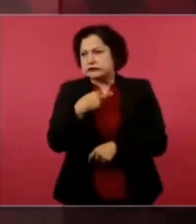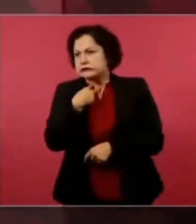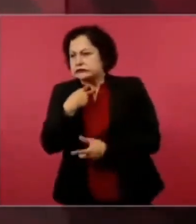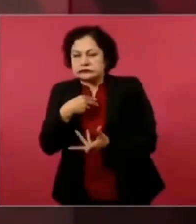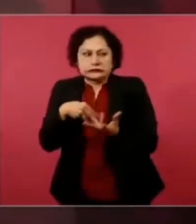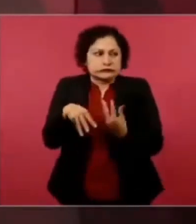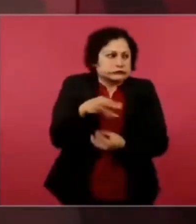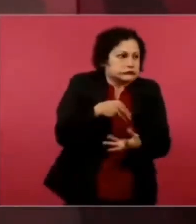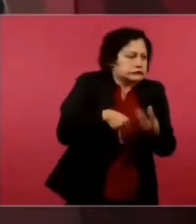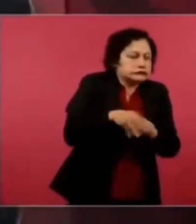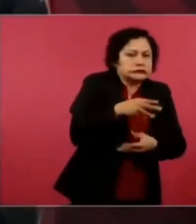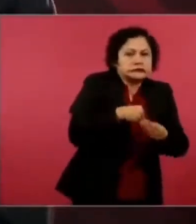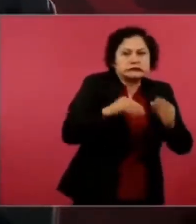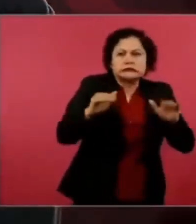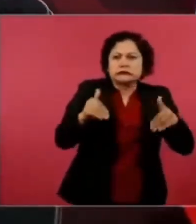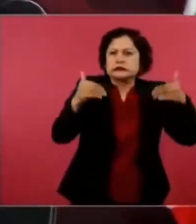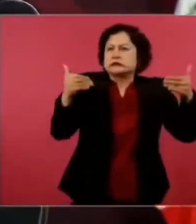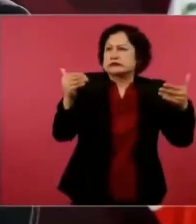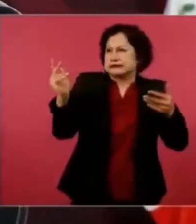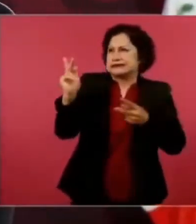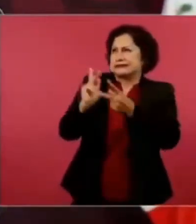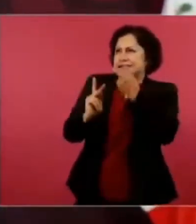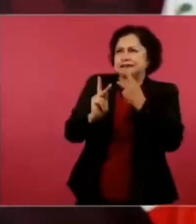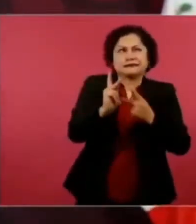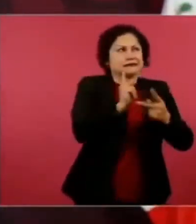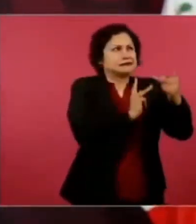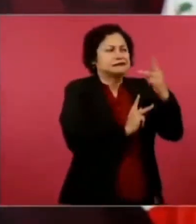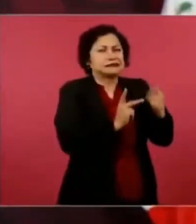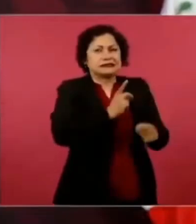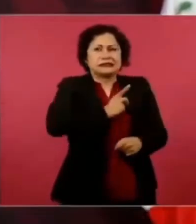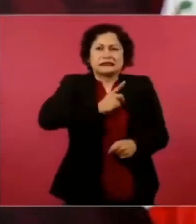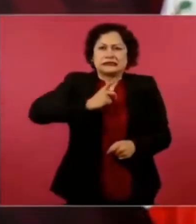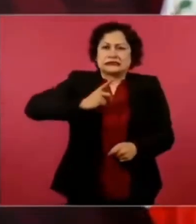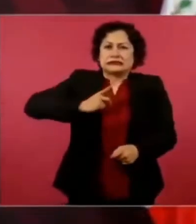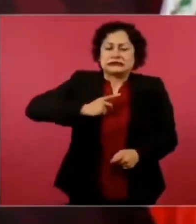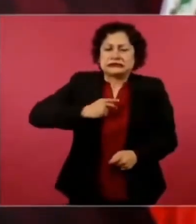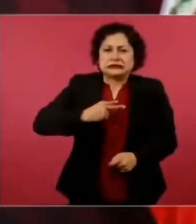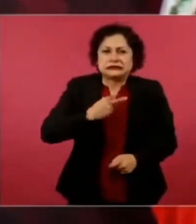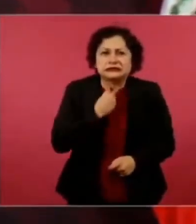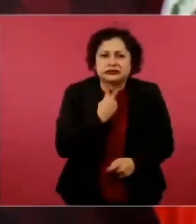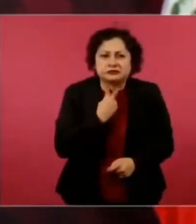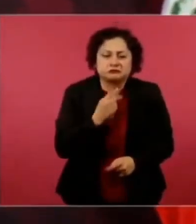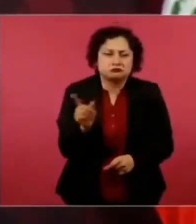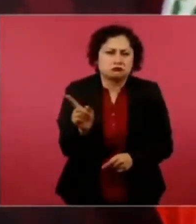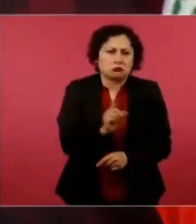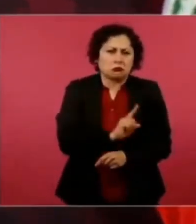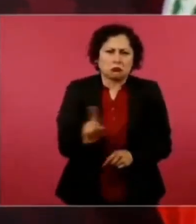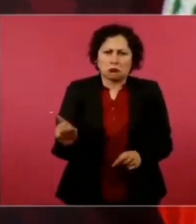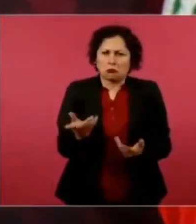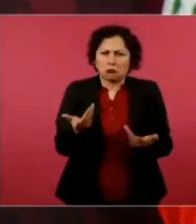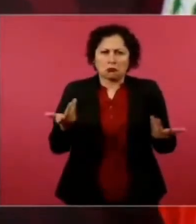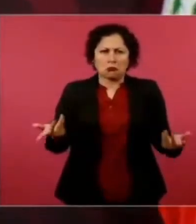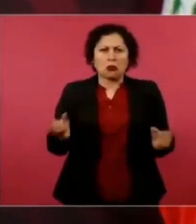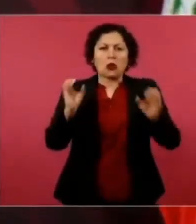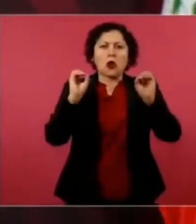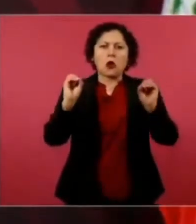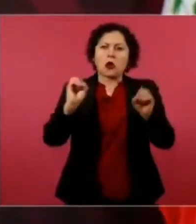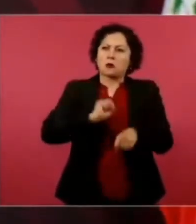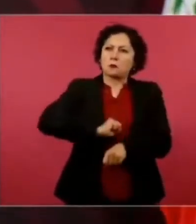aumentar impuestos, ni que haya o se decreten gasolinazos,